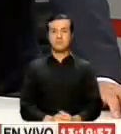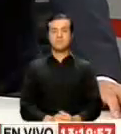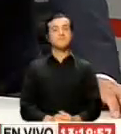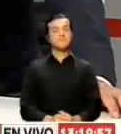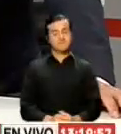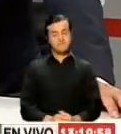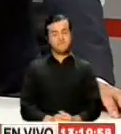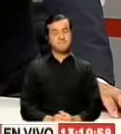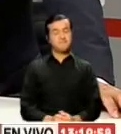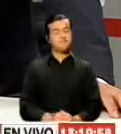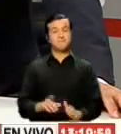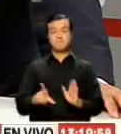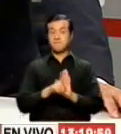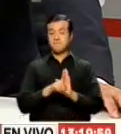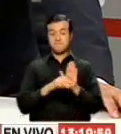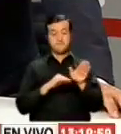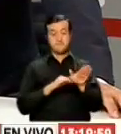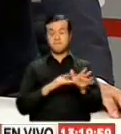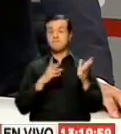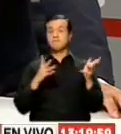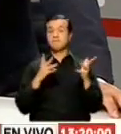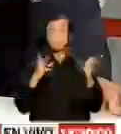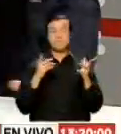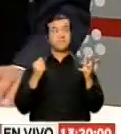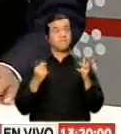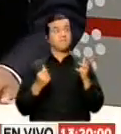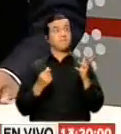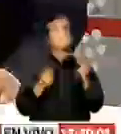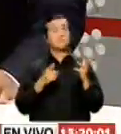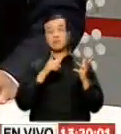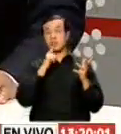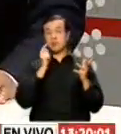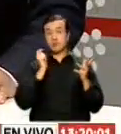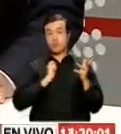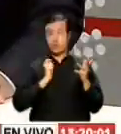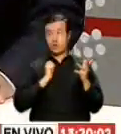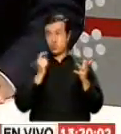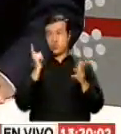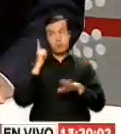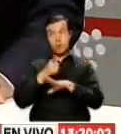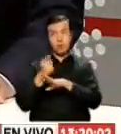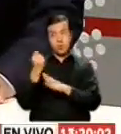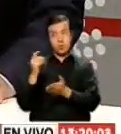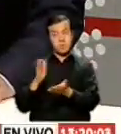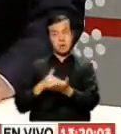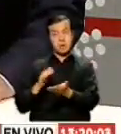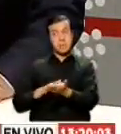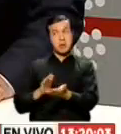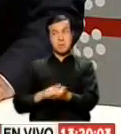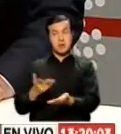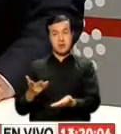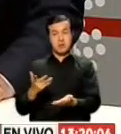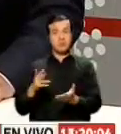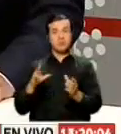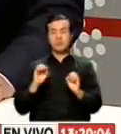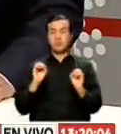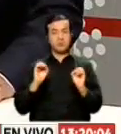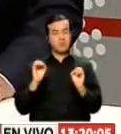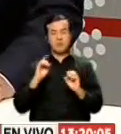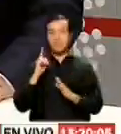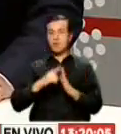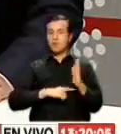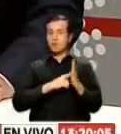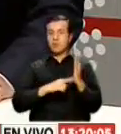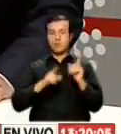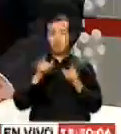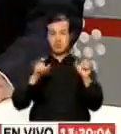No hay soporte jurídico que avale los cobros de diezmos por parte de funcionarios designados o de elección popular a sus trabajadores y